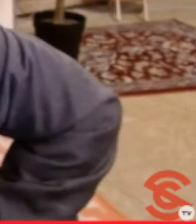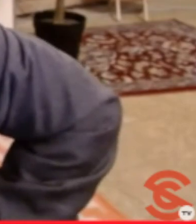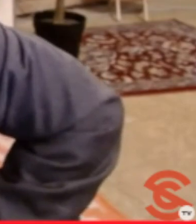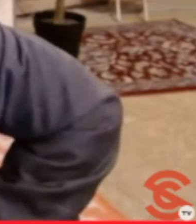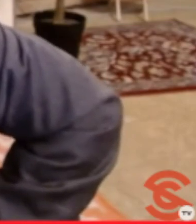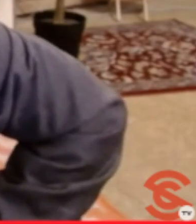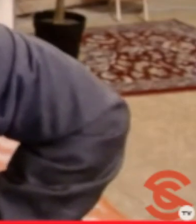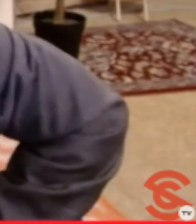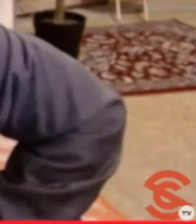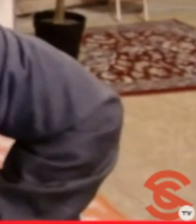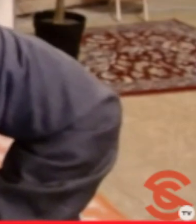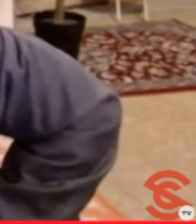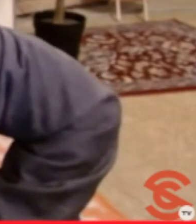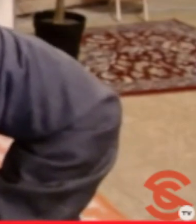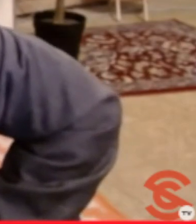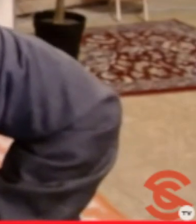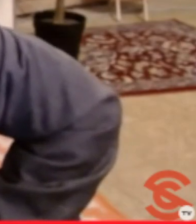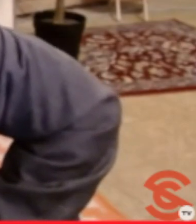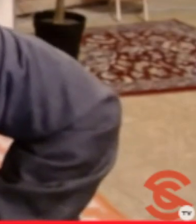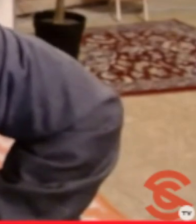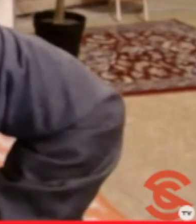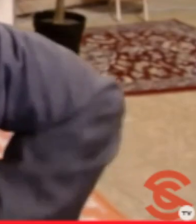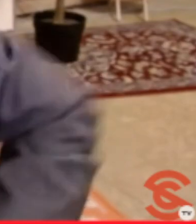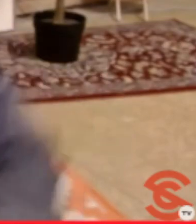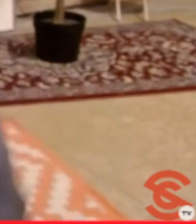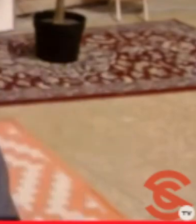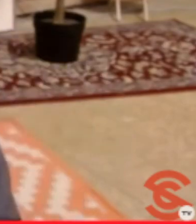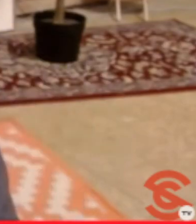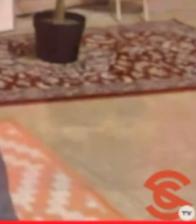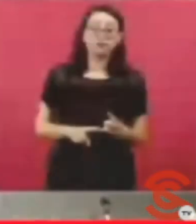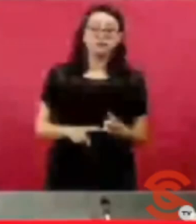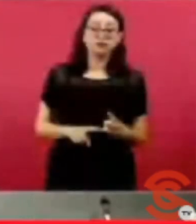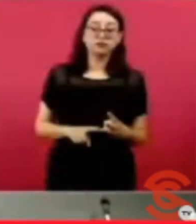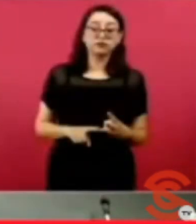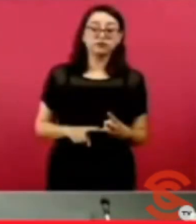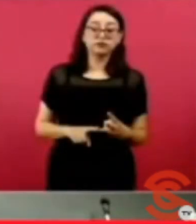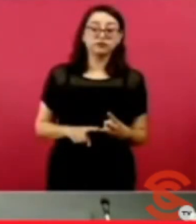interés, en este caso, de la Suprema Corte de Justicia de la Nación.